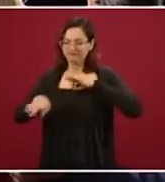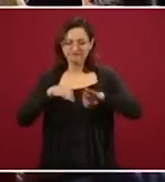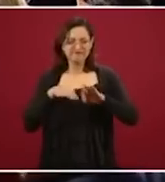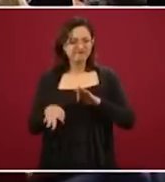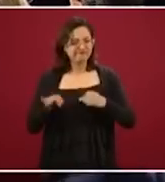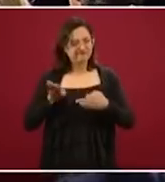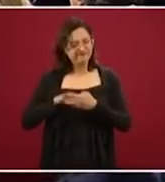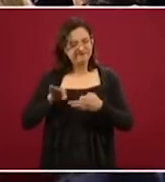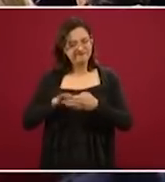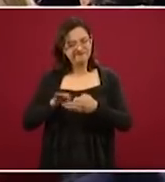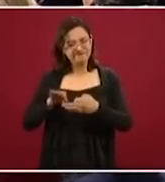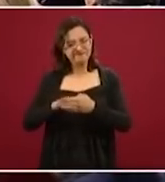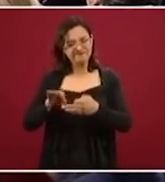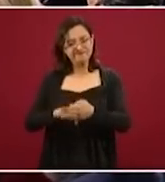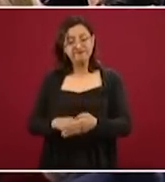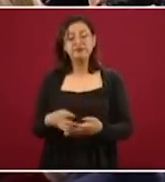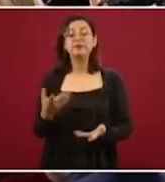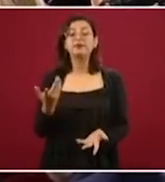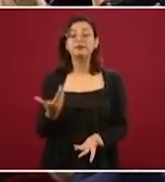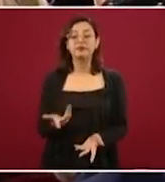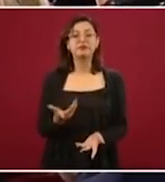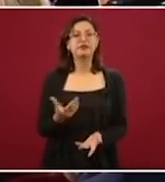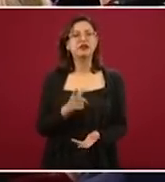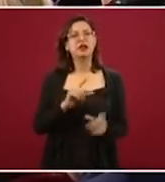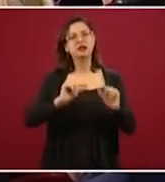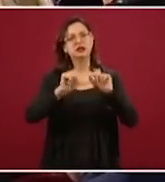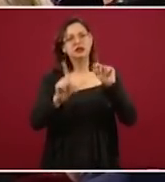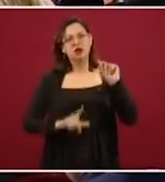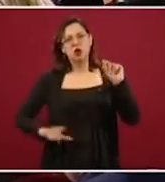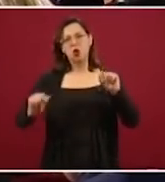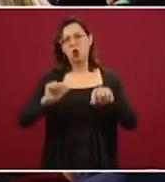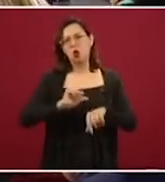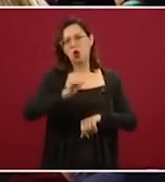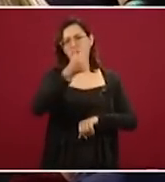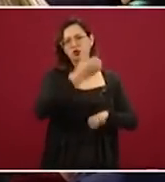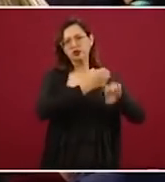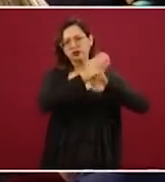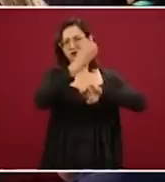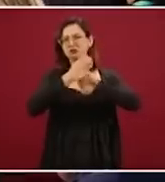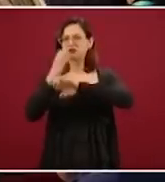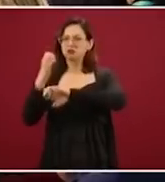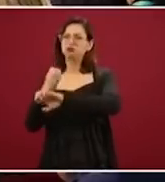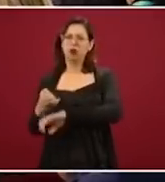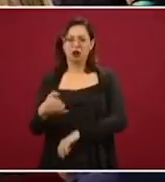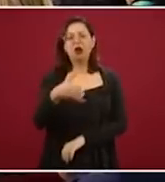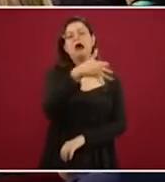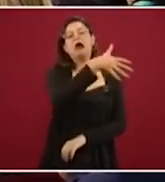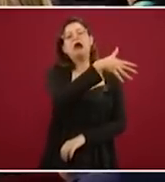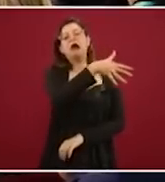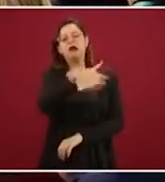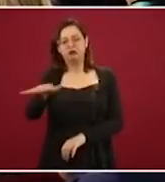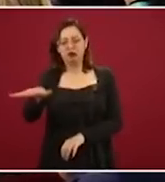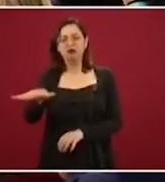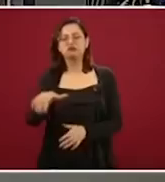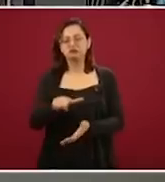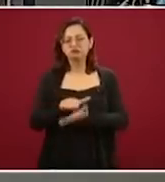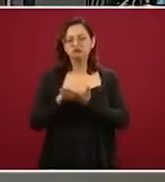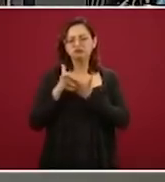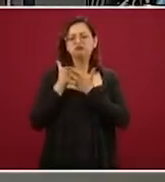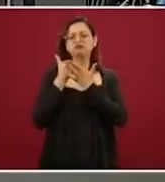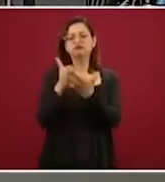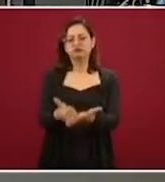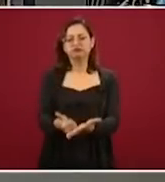general, los gobernadores ayudan. Estas mesas que tenemos